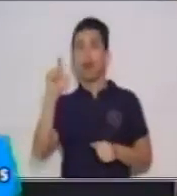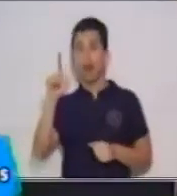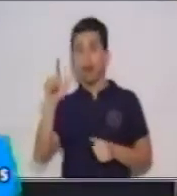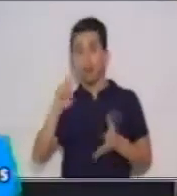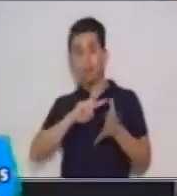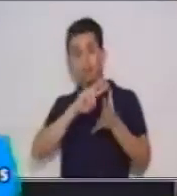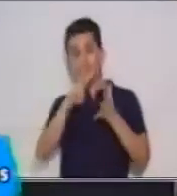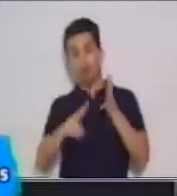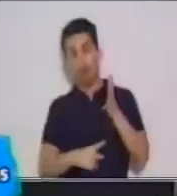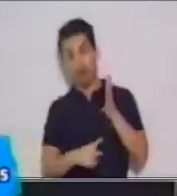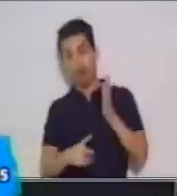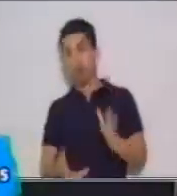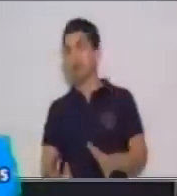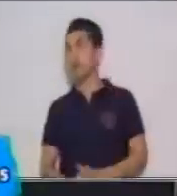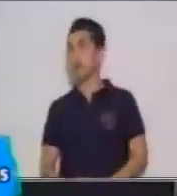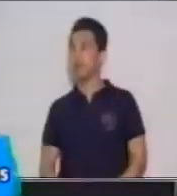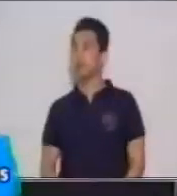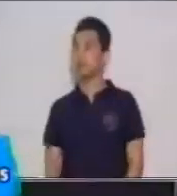masa,